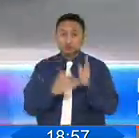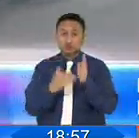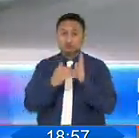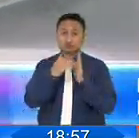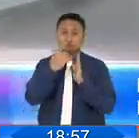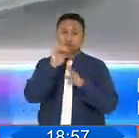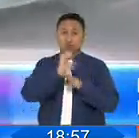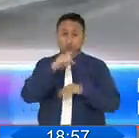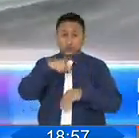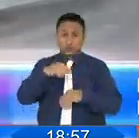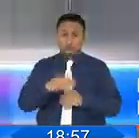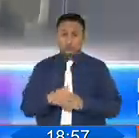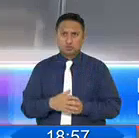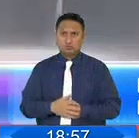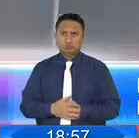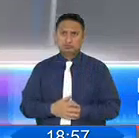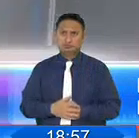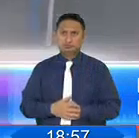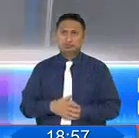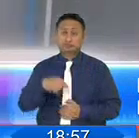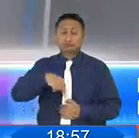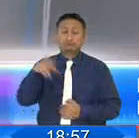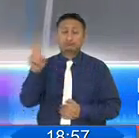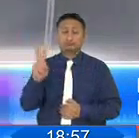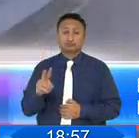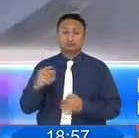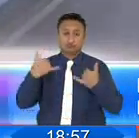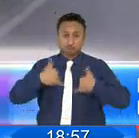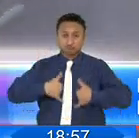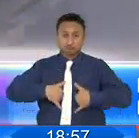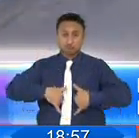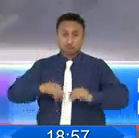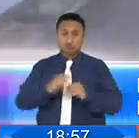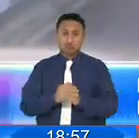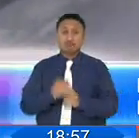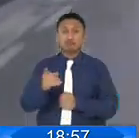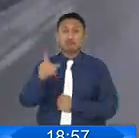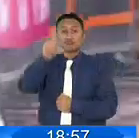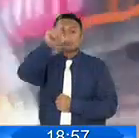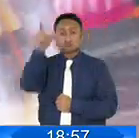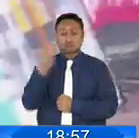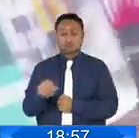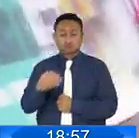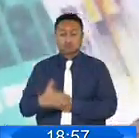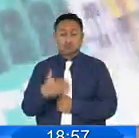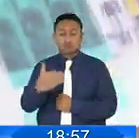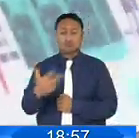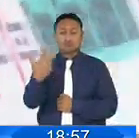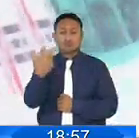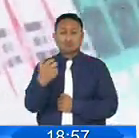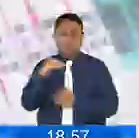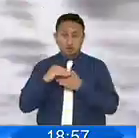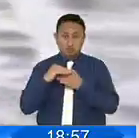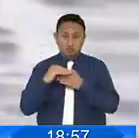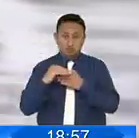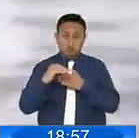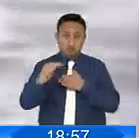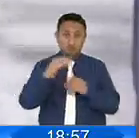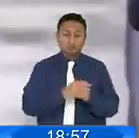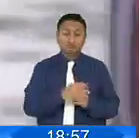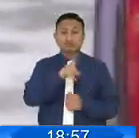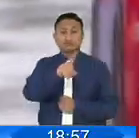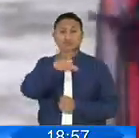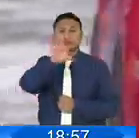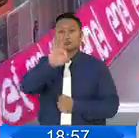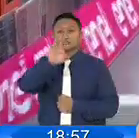nuestros compatriotas. Este viernes seguirá el desarrollo del Giro de Italia con la etapa 13 de complejidad plana, un recorrido de